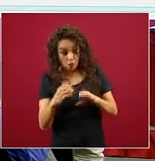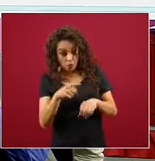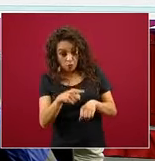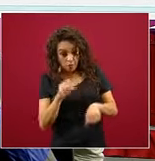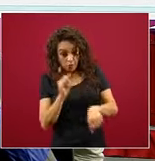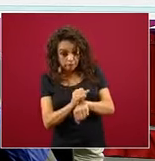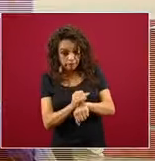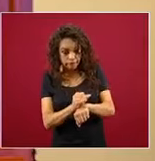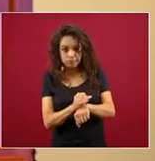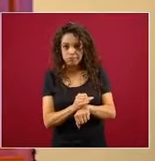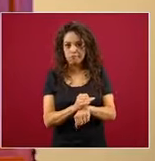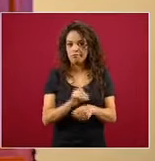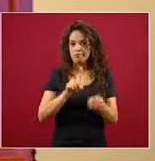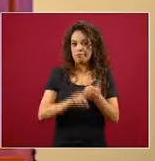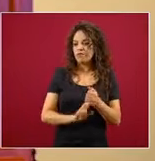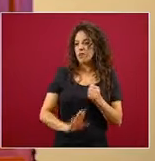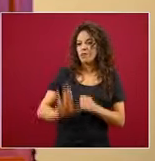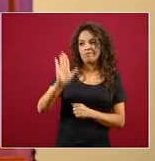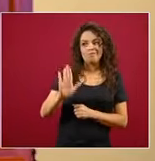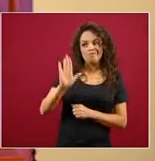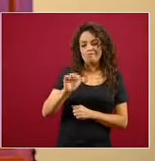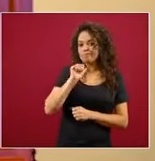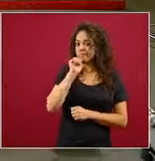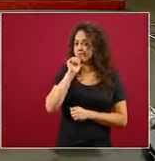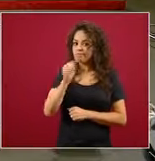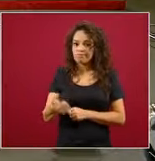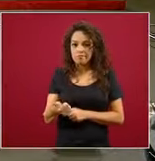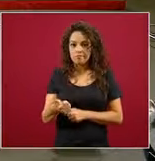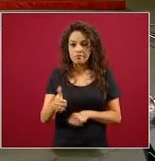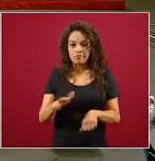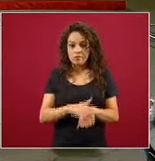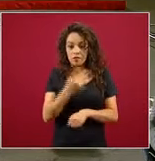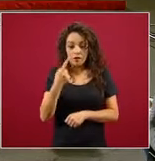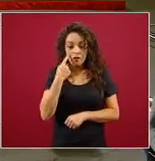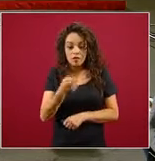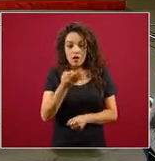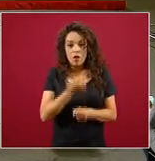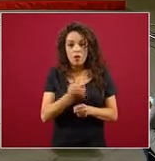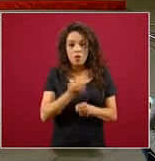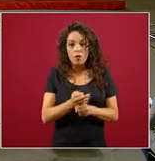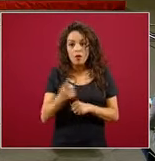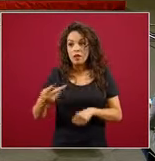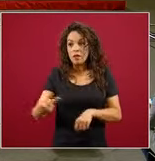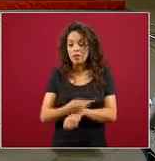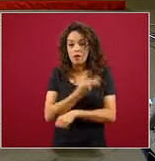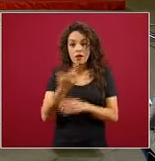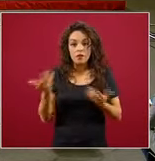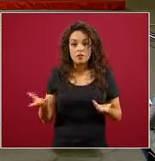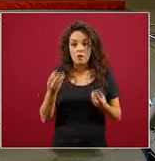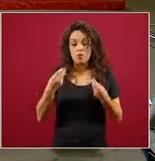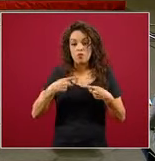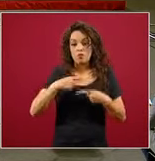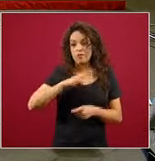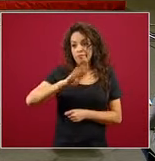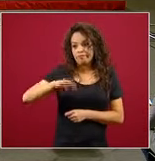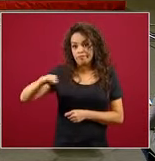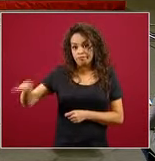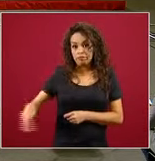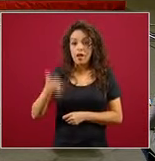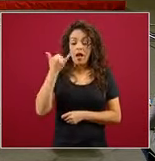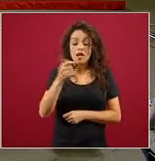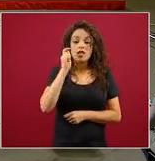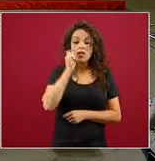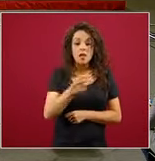se convierten en trampas mortales en circunstancias como las que estamos viviendo en la actualidad. Y probablemente hay que repensar el cómo